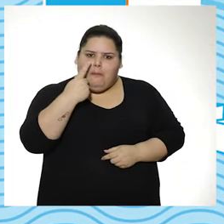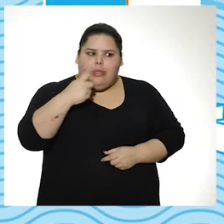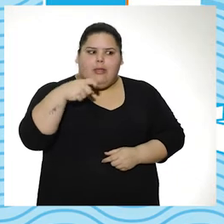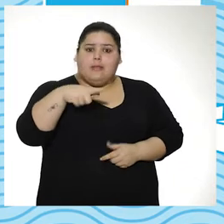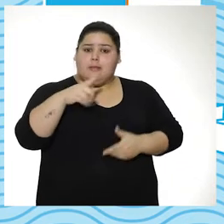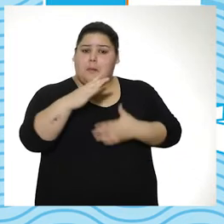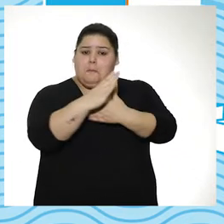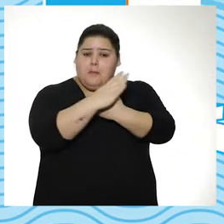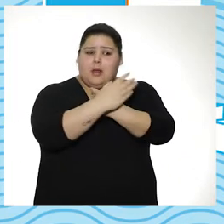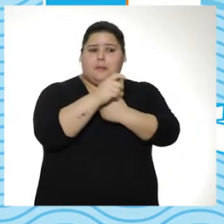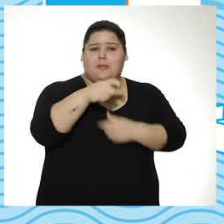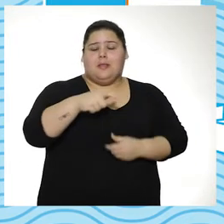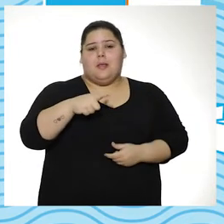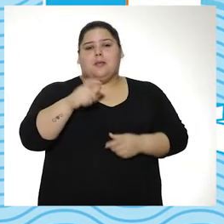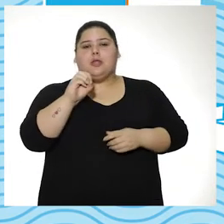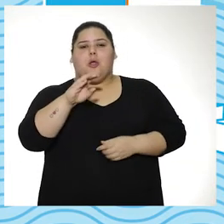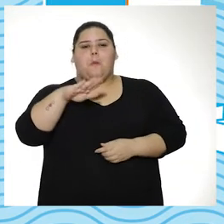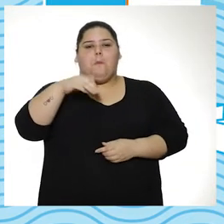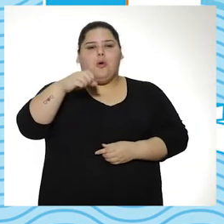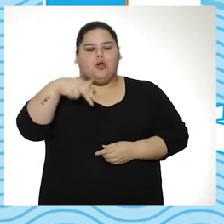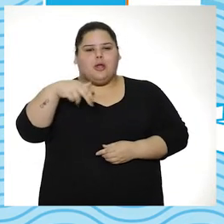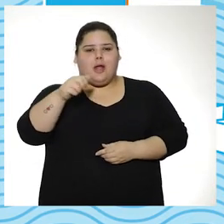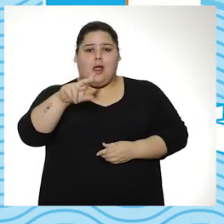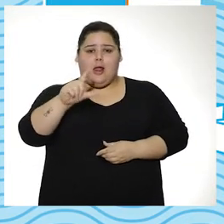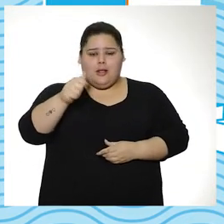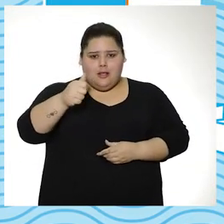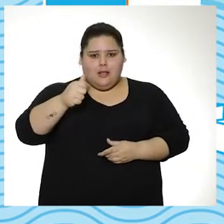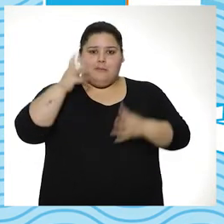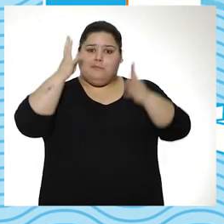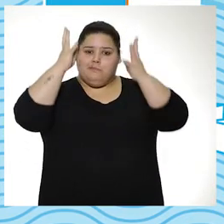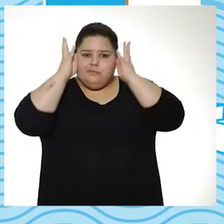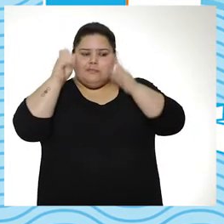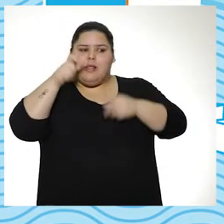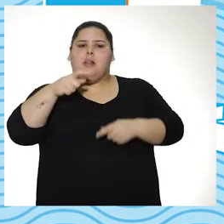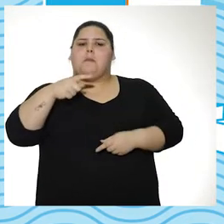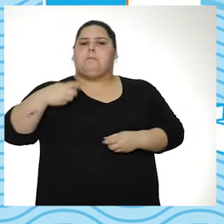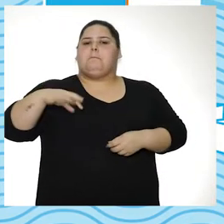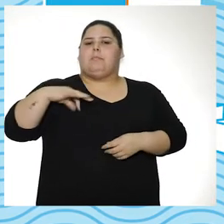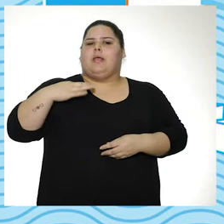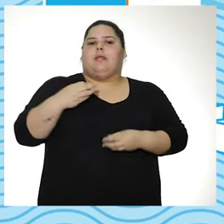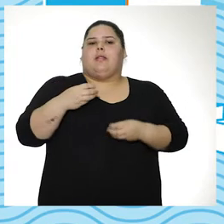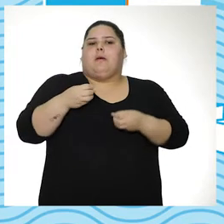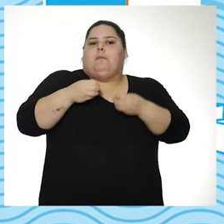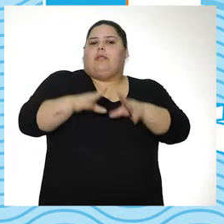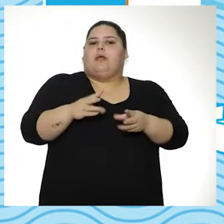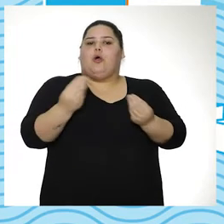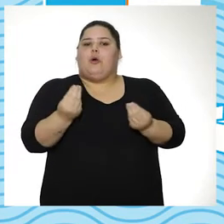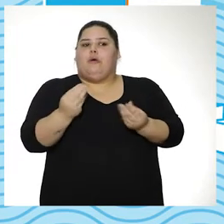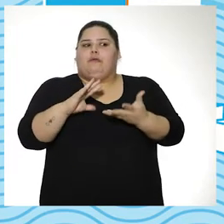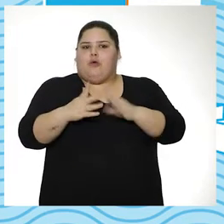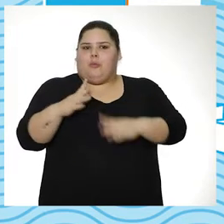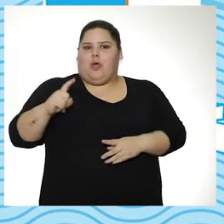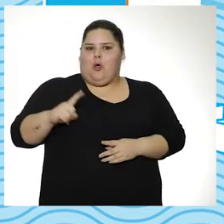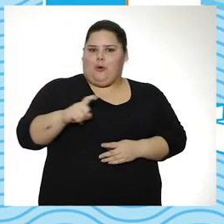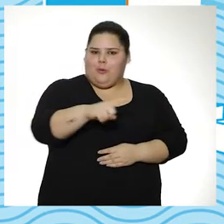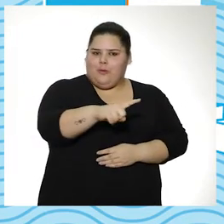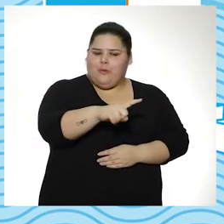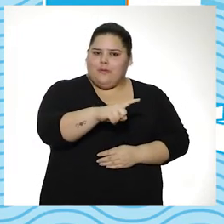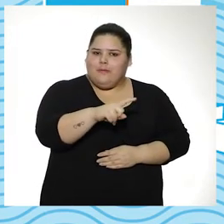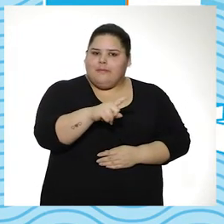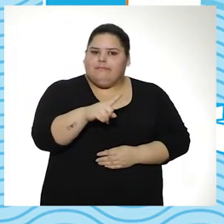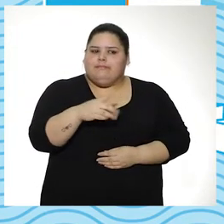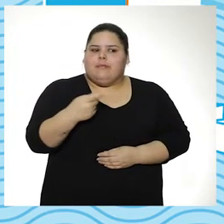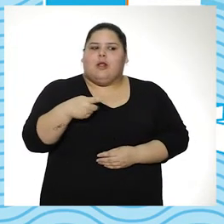dieron cuenta que esa mariposa, llamada mariposa monarca, en realidad comienza su vida como si fuera una oruga? Es